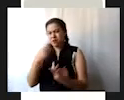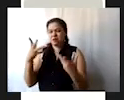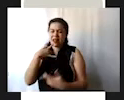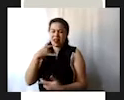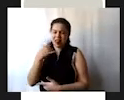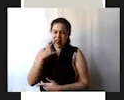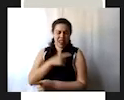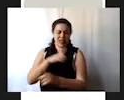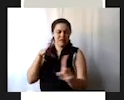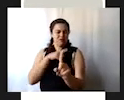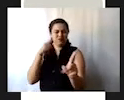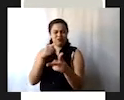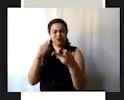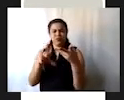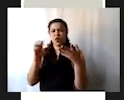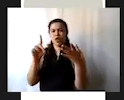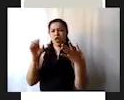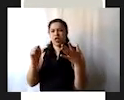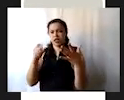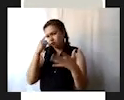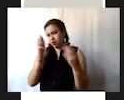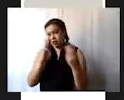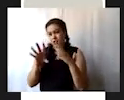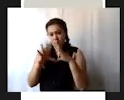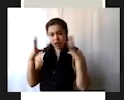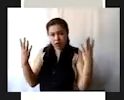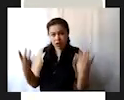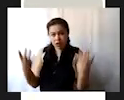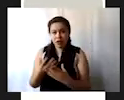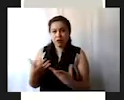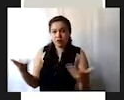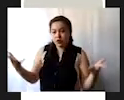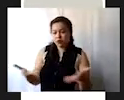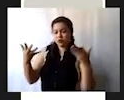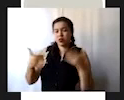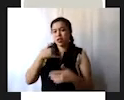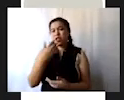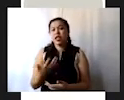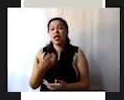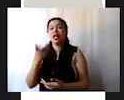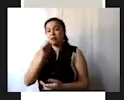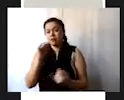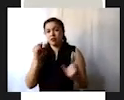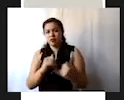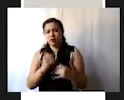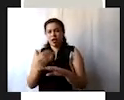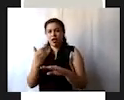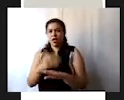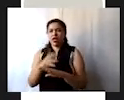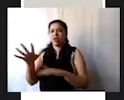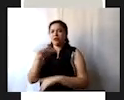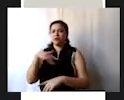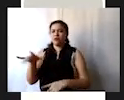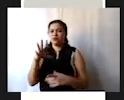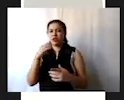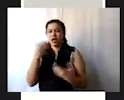los ODS en todo el mundo. Si bien se había intentado hacer algo a lo mejor con cuestiones ambientales, pues es